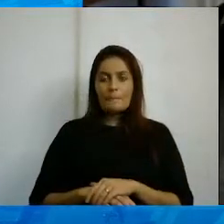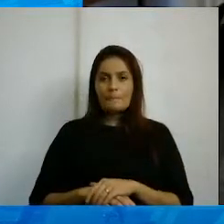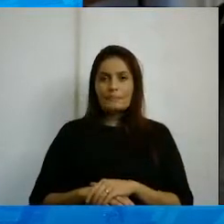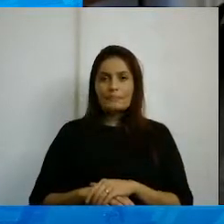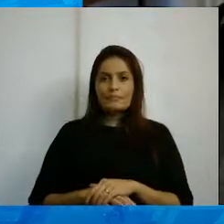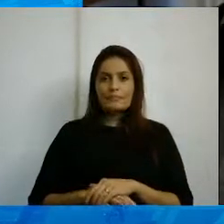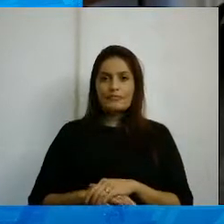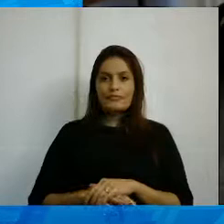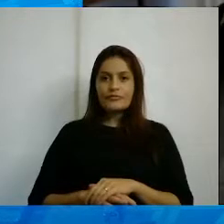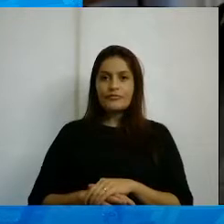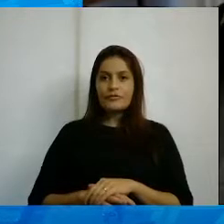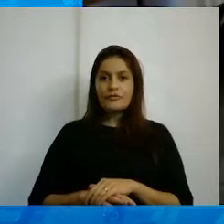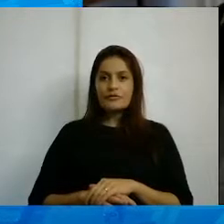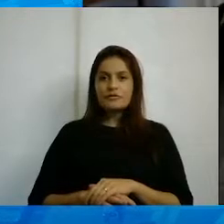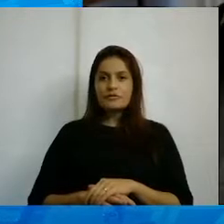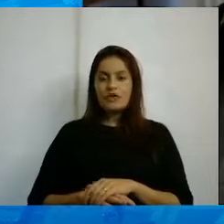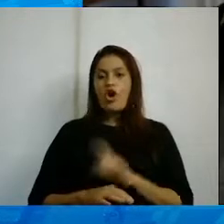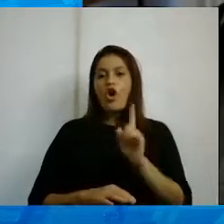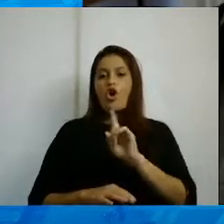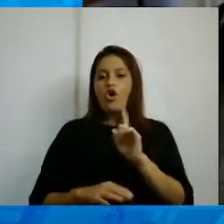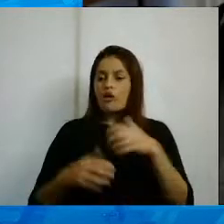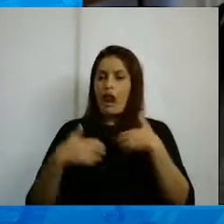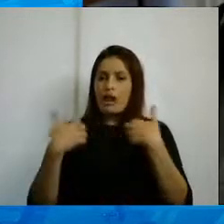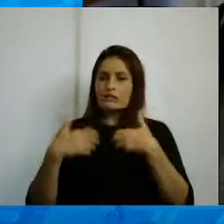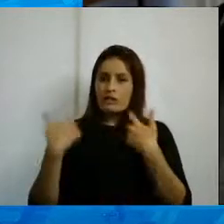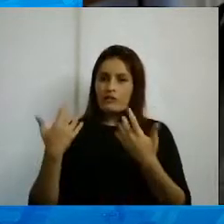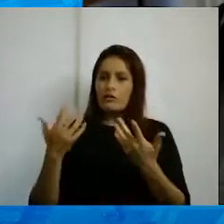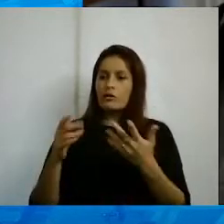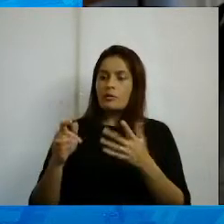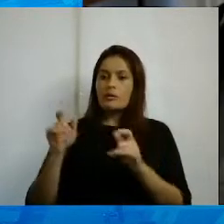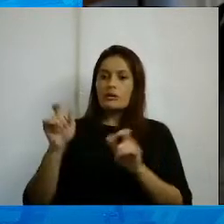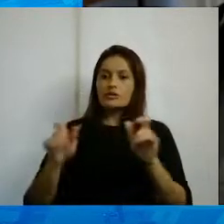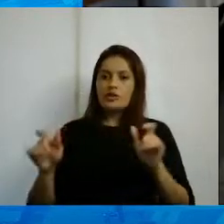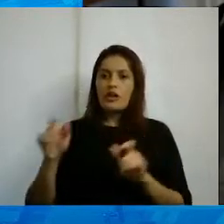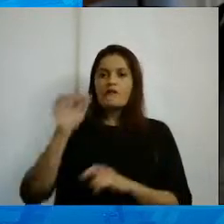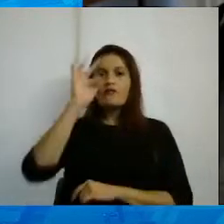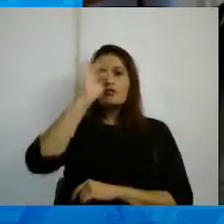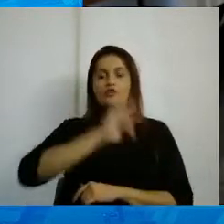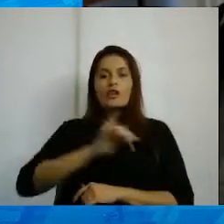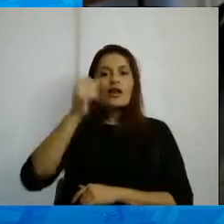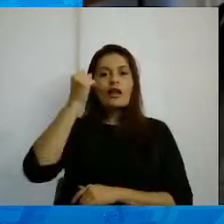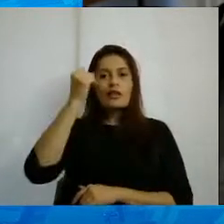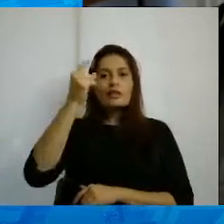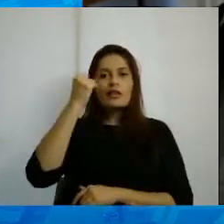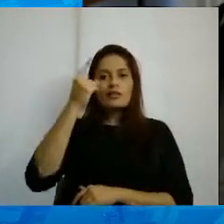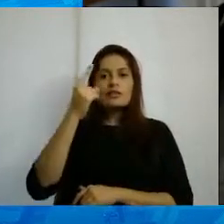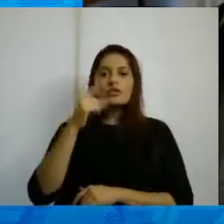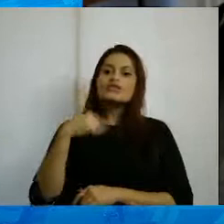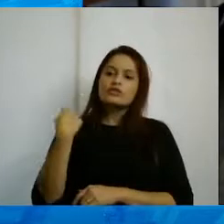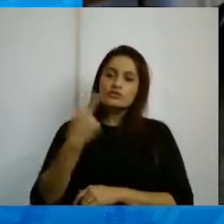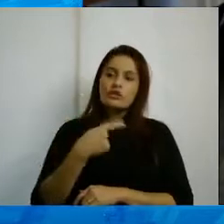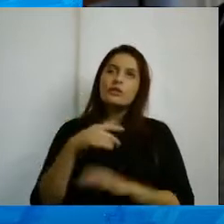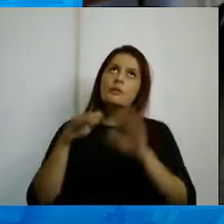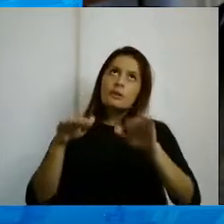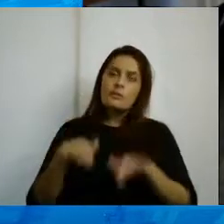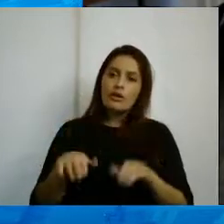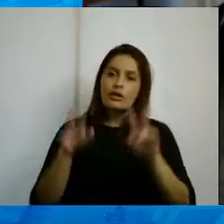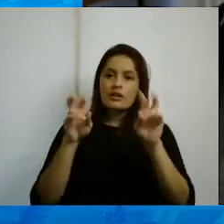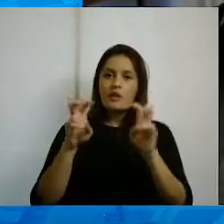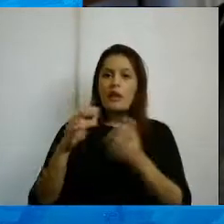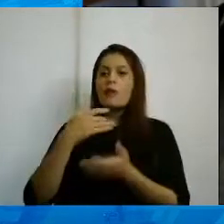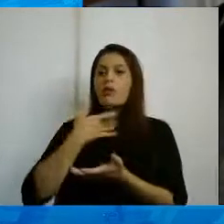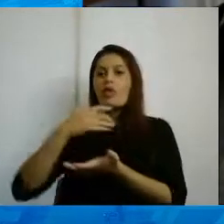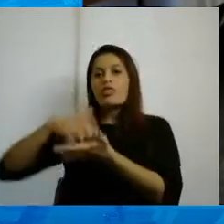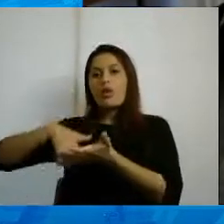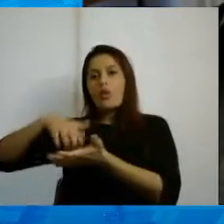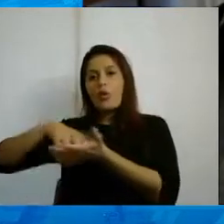sea agresivo y que el funcionario comprenda y no estemos después aquí tratando ese mismo tema porque se lo descontamos